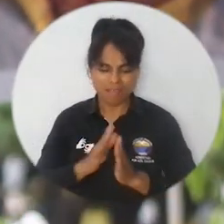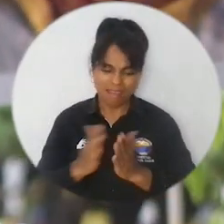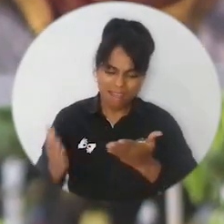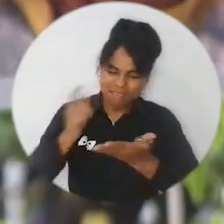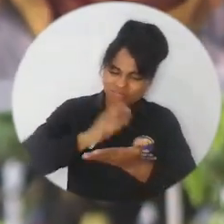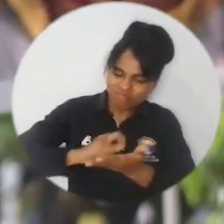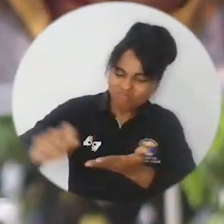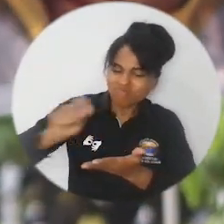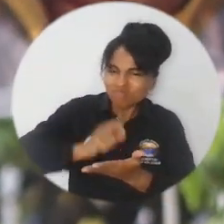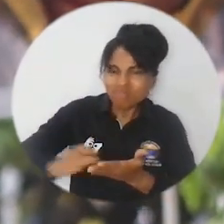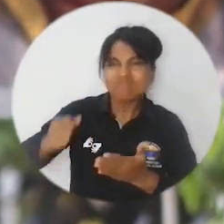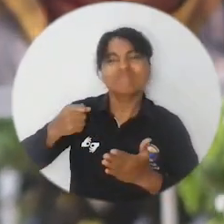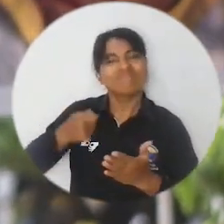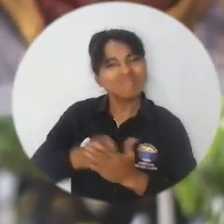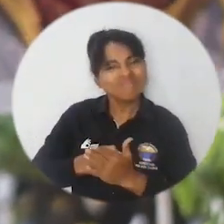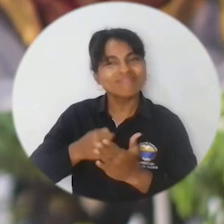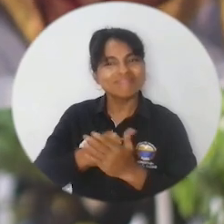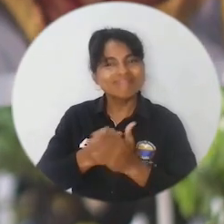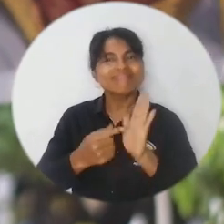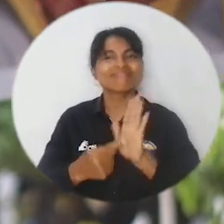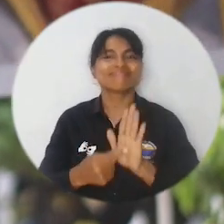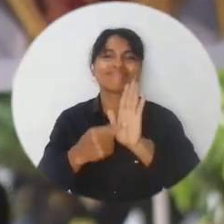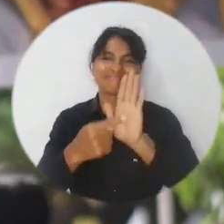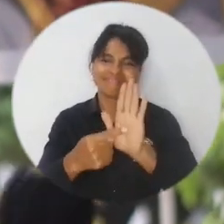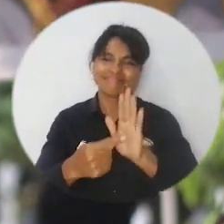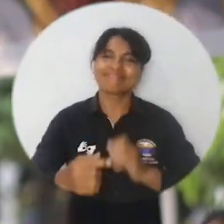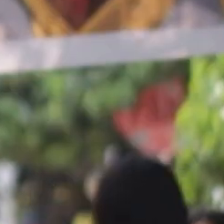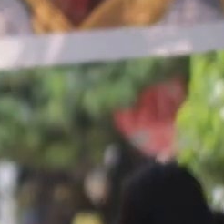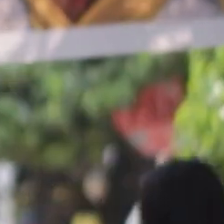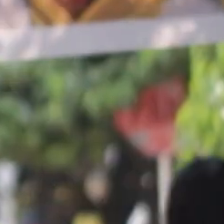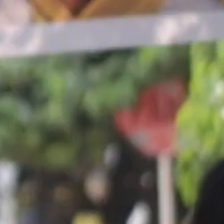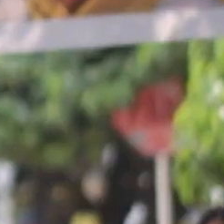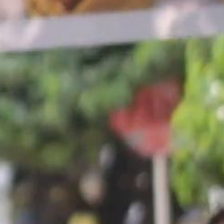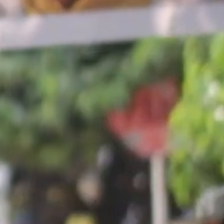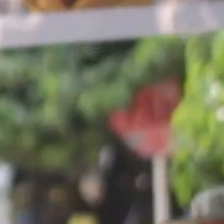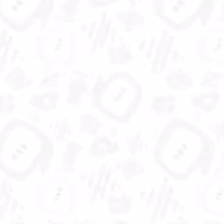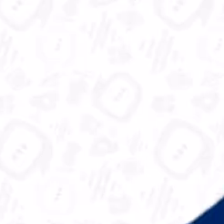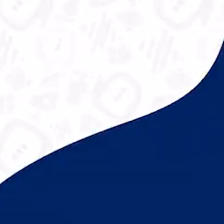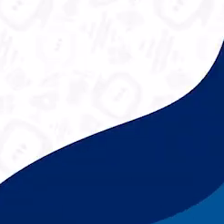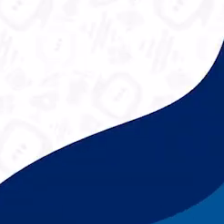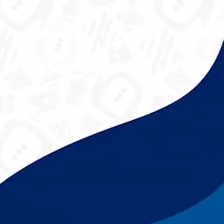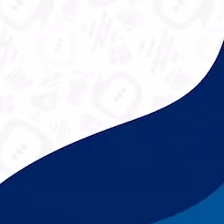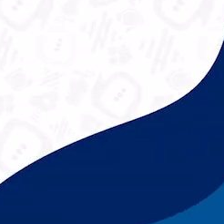con el trabajo escolar, empeño y dedicación tenemos que colocar.